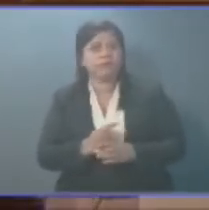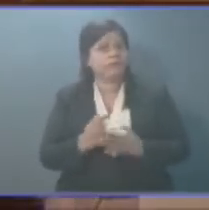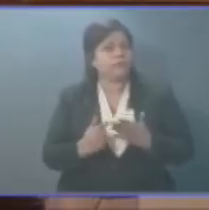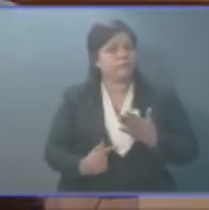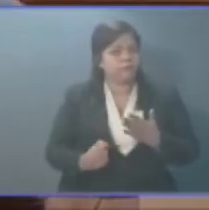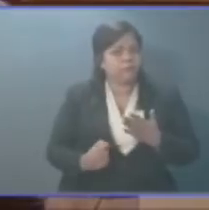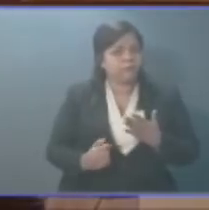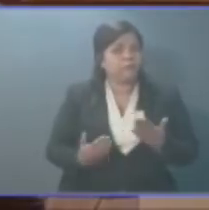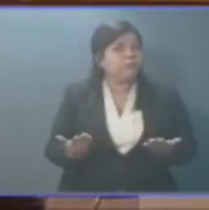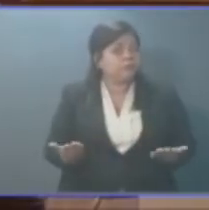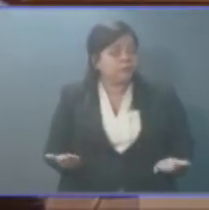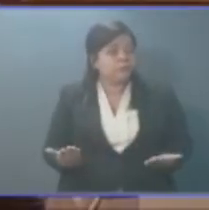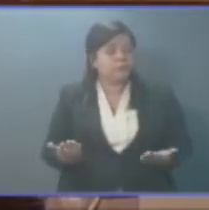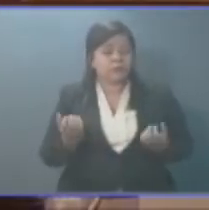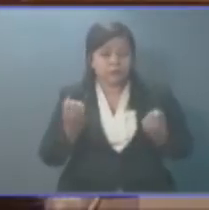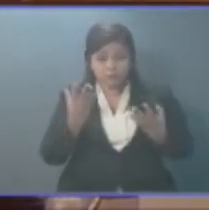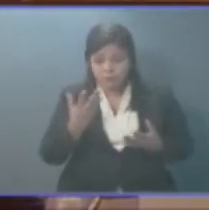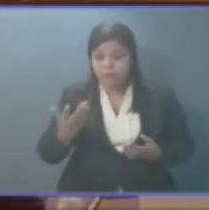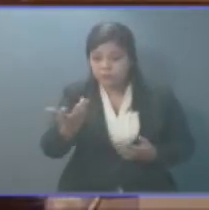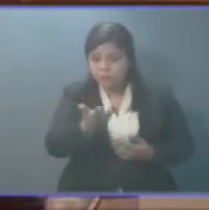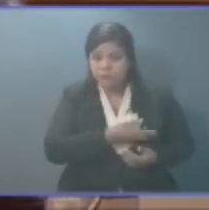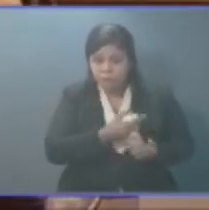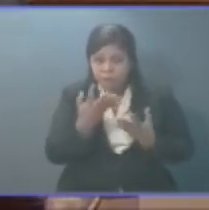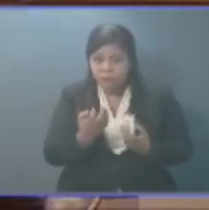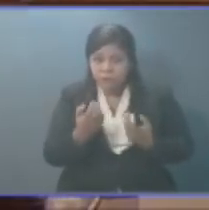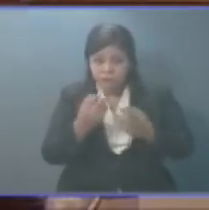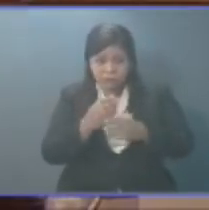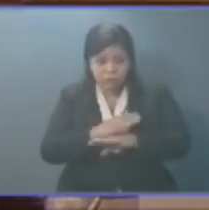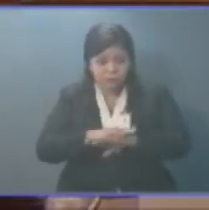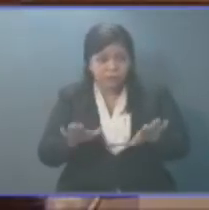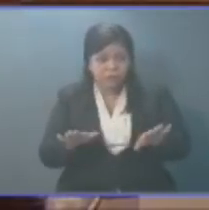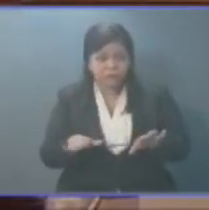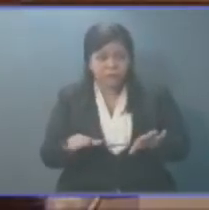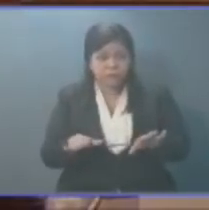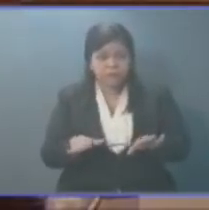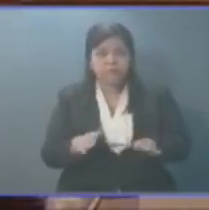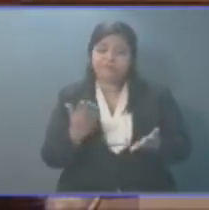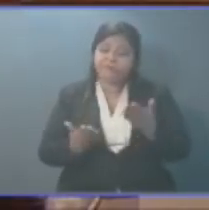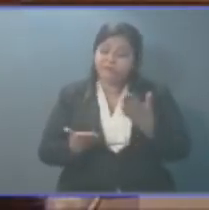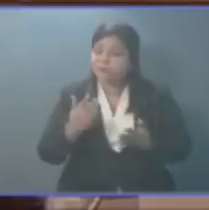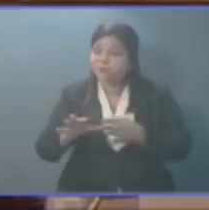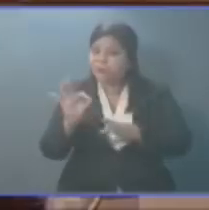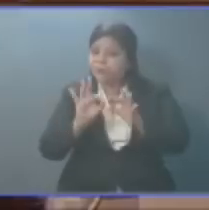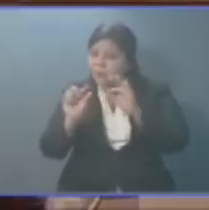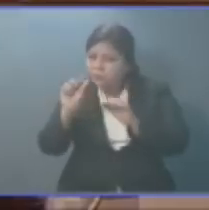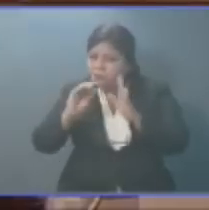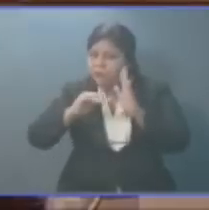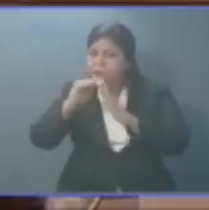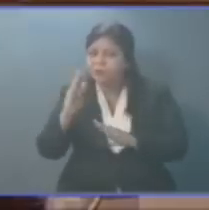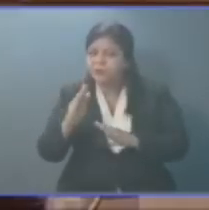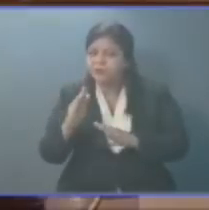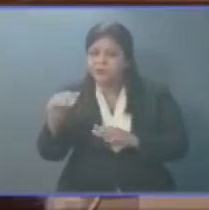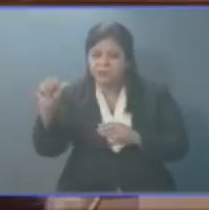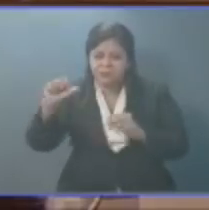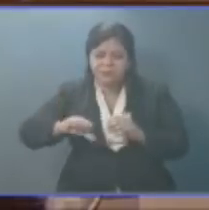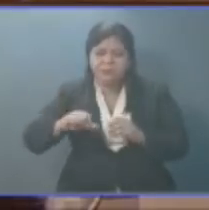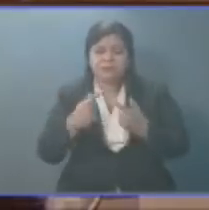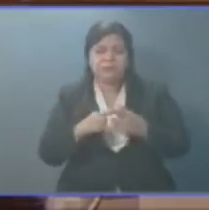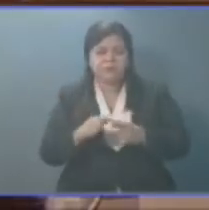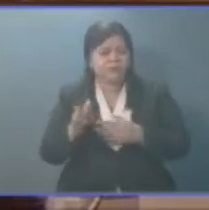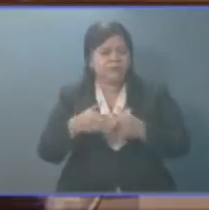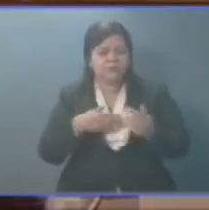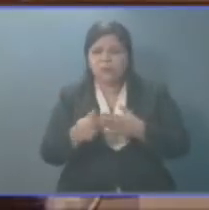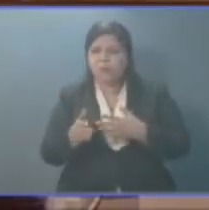Porque muchos de nosotros queremos salir después de este quinquenio, probablemente con algunos un poco molestos, con los más poderosos o lo que